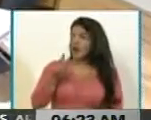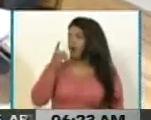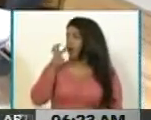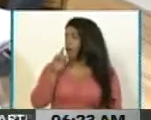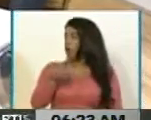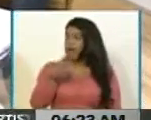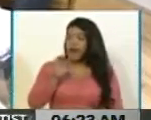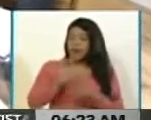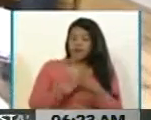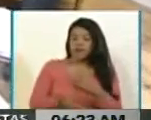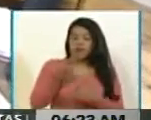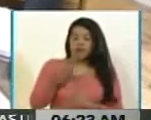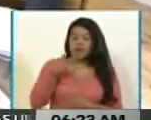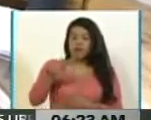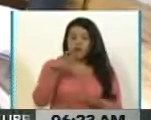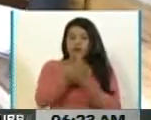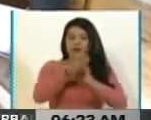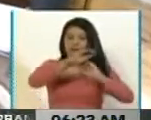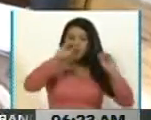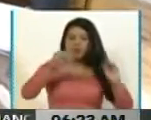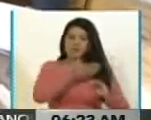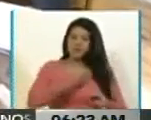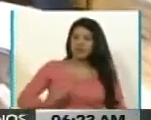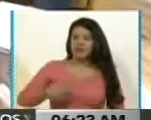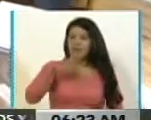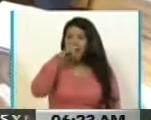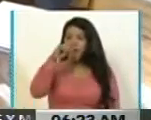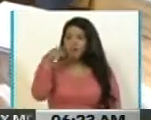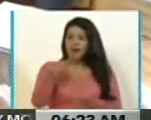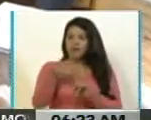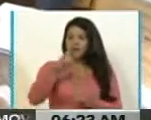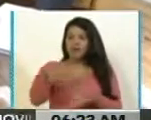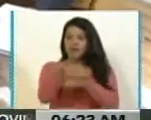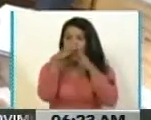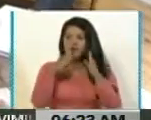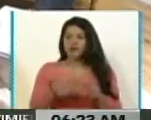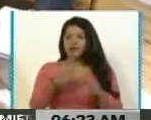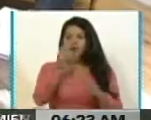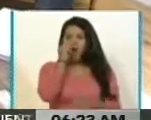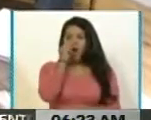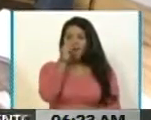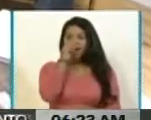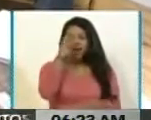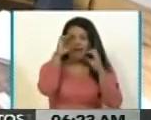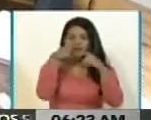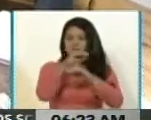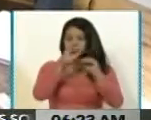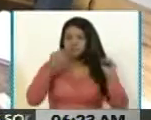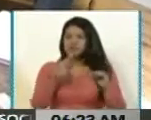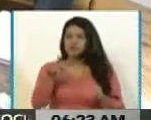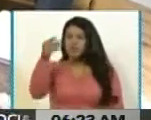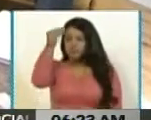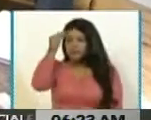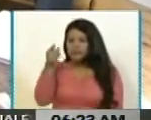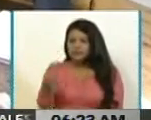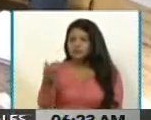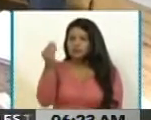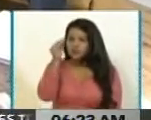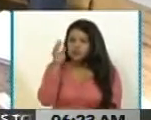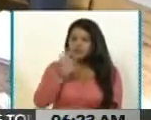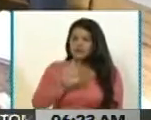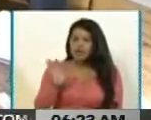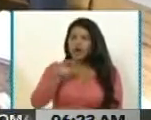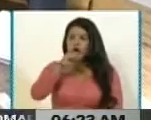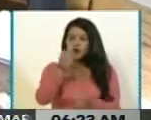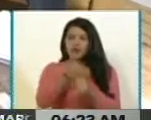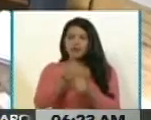más rescatables de este llamado que ha hecho el presidente de la República y el propio ministro Ernesto Villegas. ¿Cuál es el balance que haces de esta jornada que se ha realizado